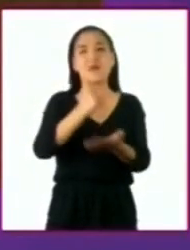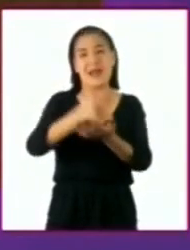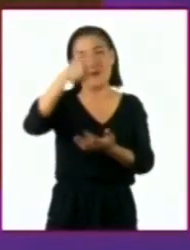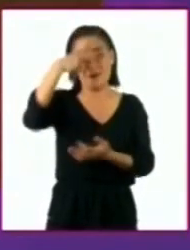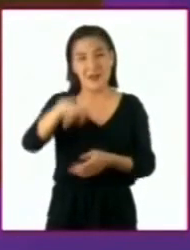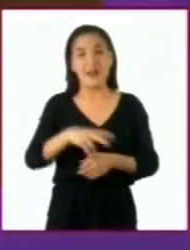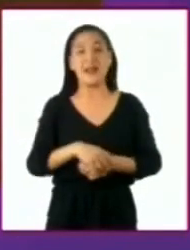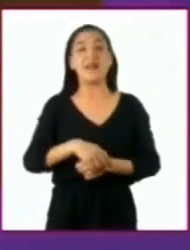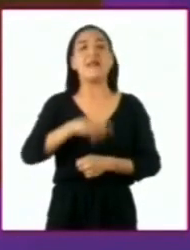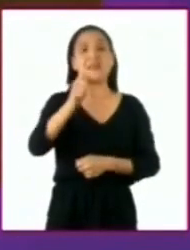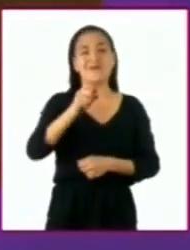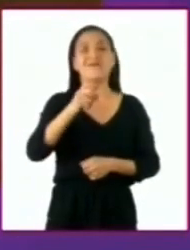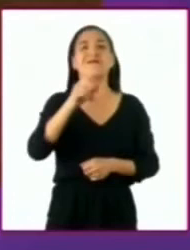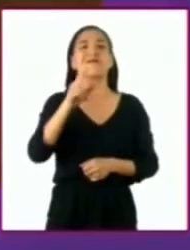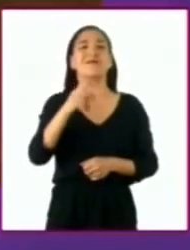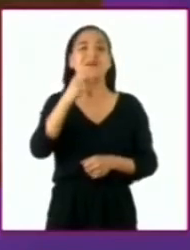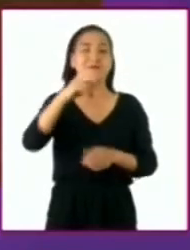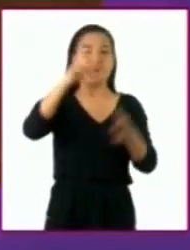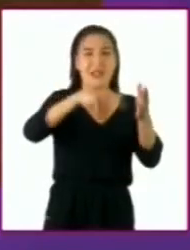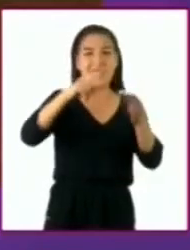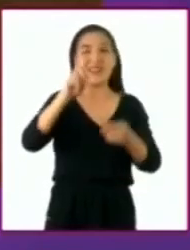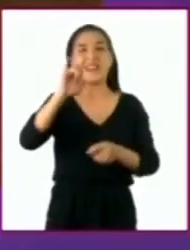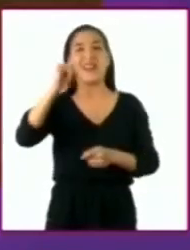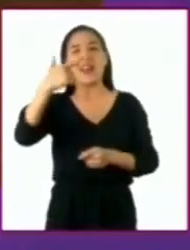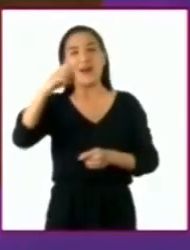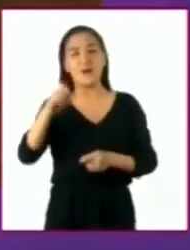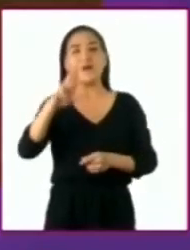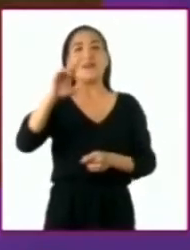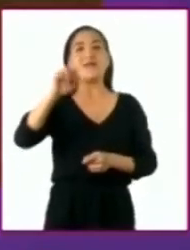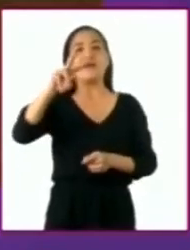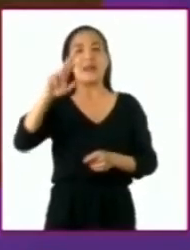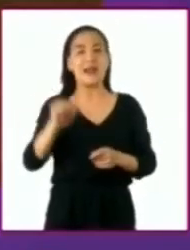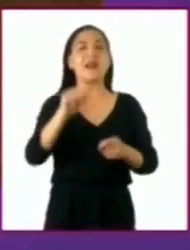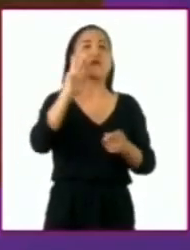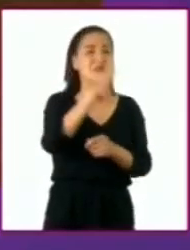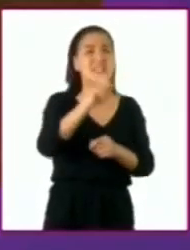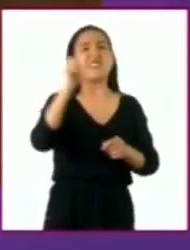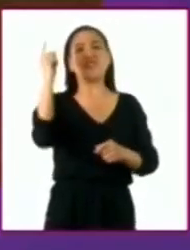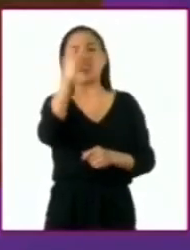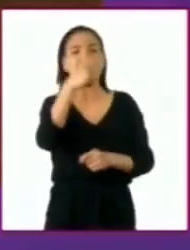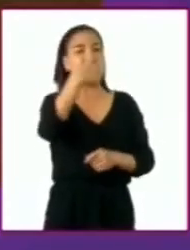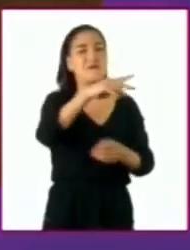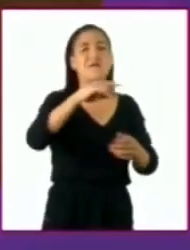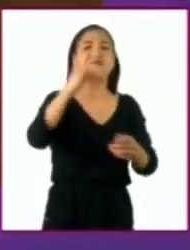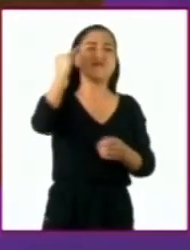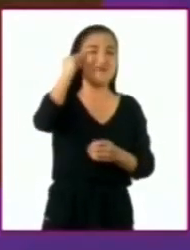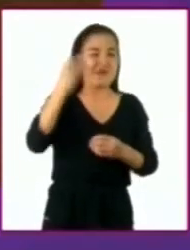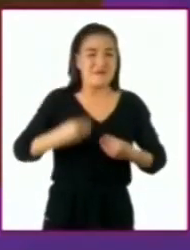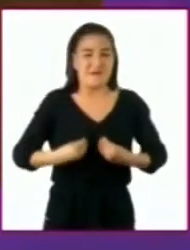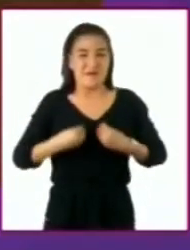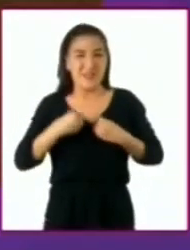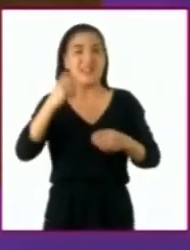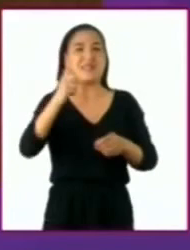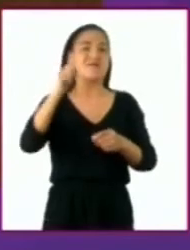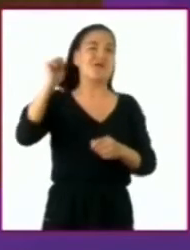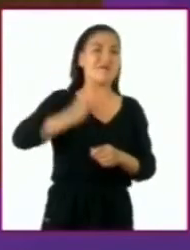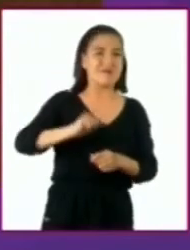Diego Rivera representó las difíciles condiciones de vida de los indígenas durante la